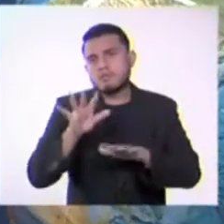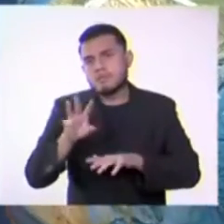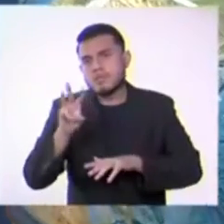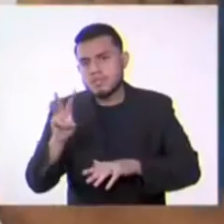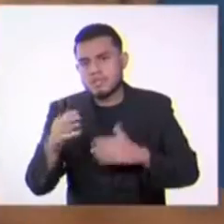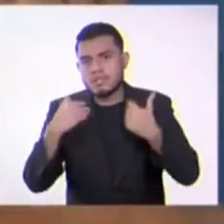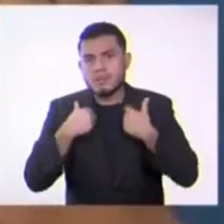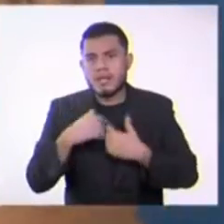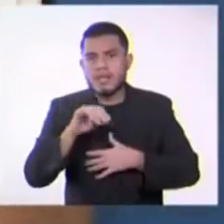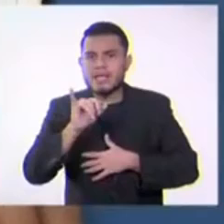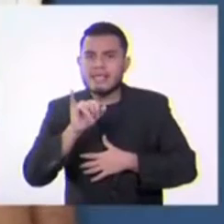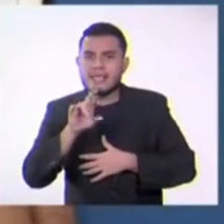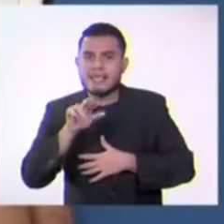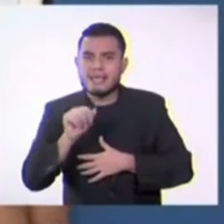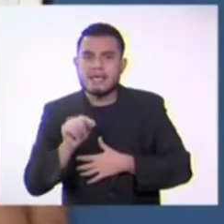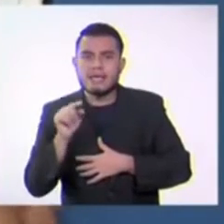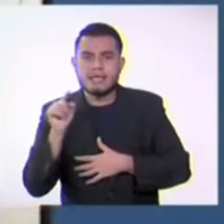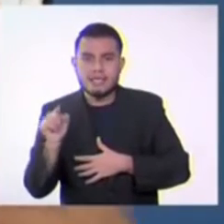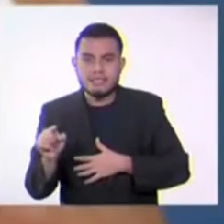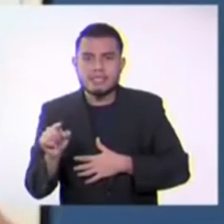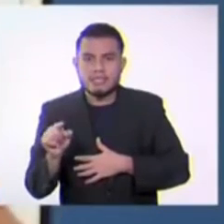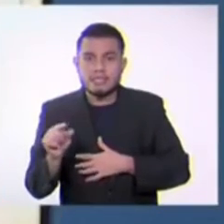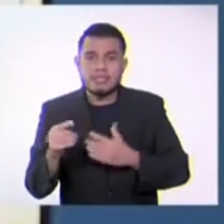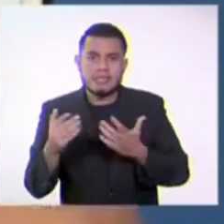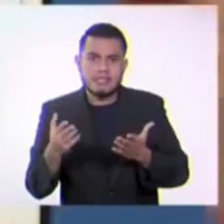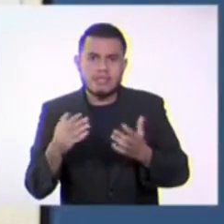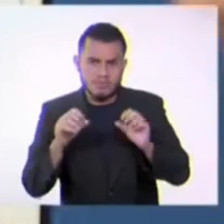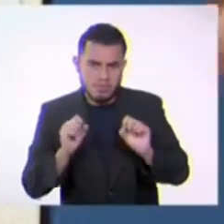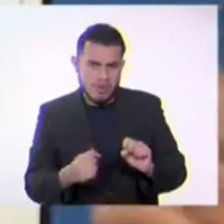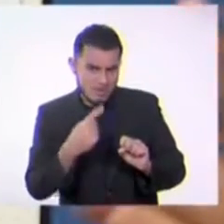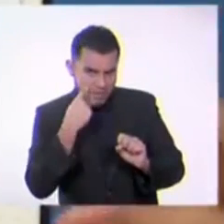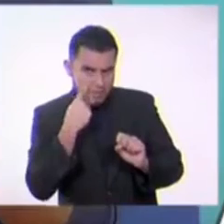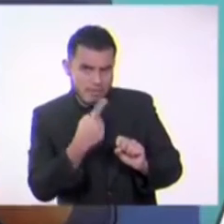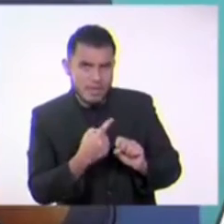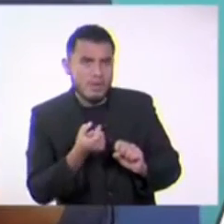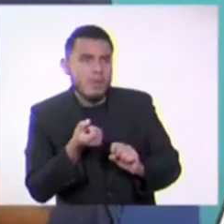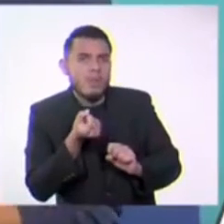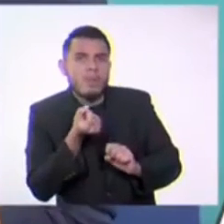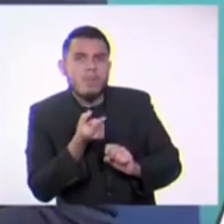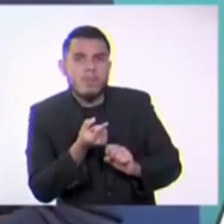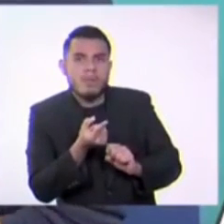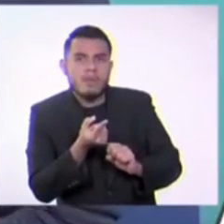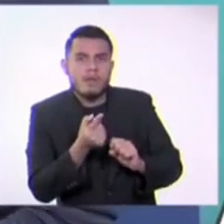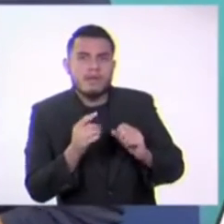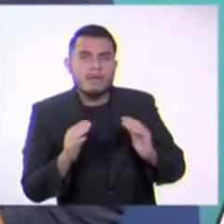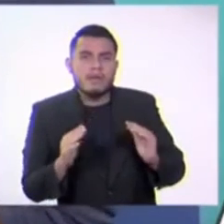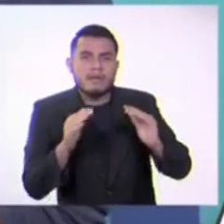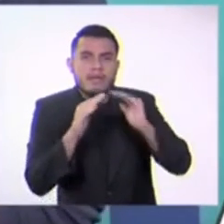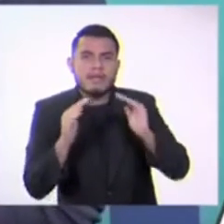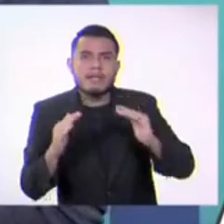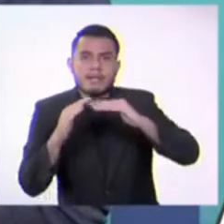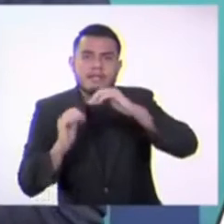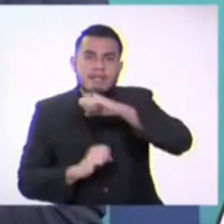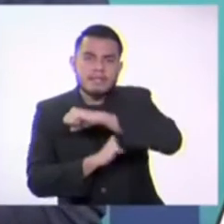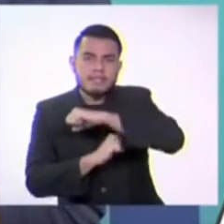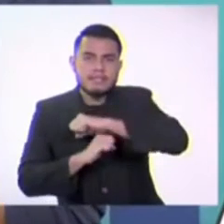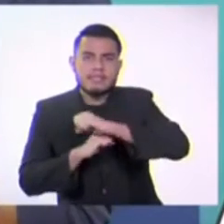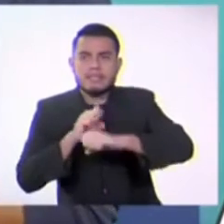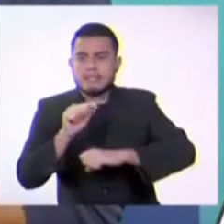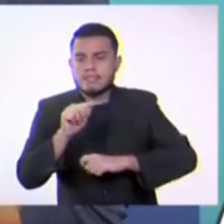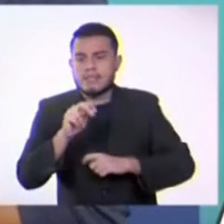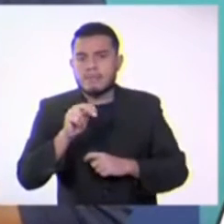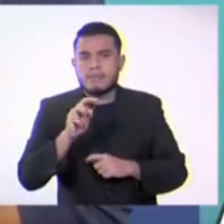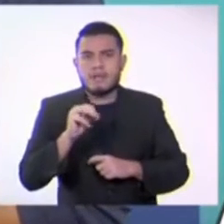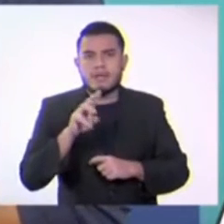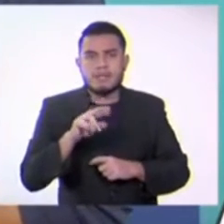IRA, que esta es una de las infraestructuras que todavía podemos ver cerca de San Martín. Los silos, correcto, silos, ¿verdad? Que eran las bodegas